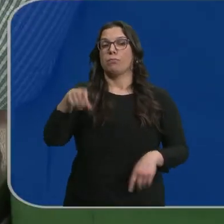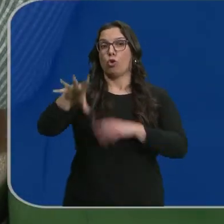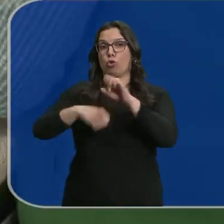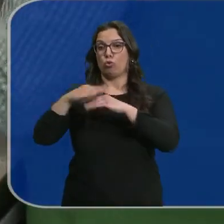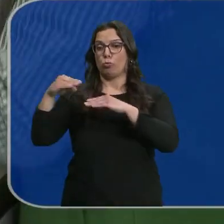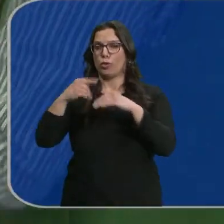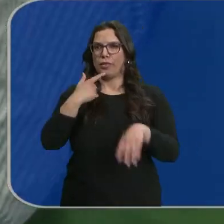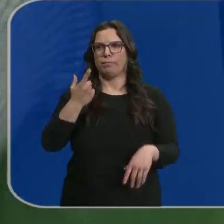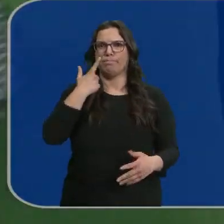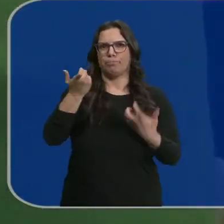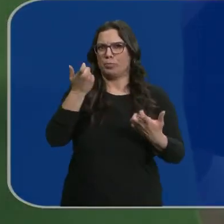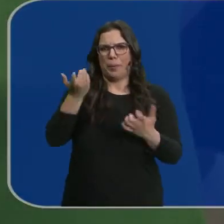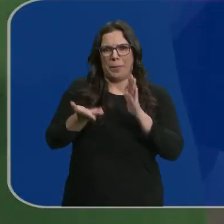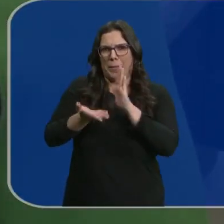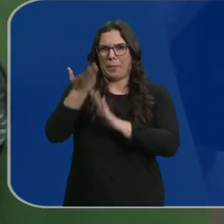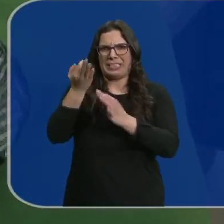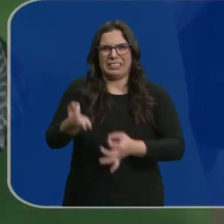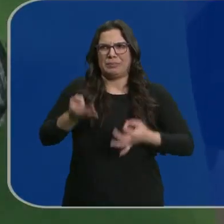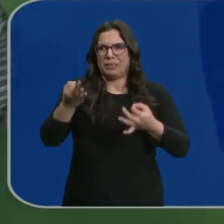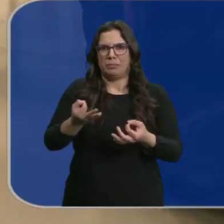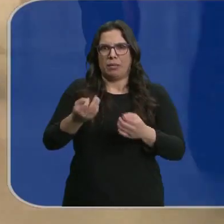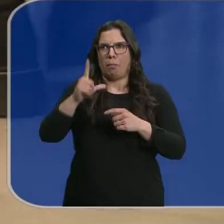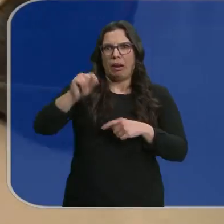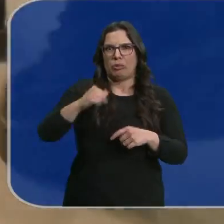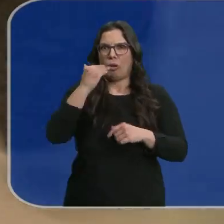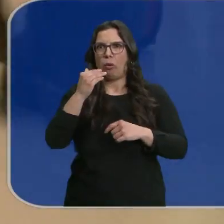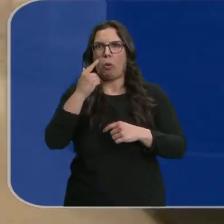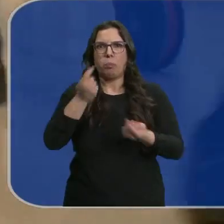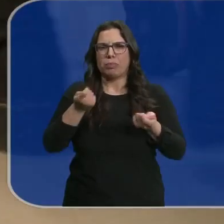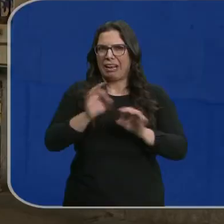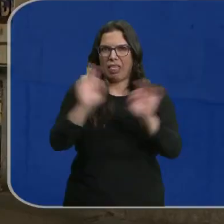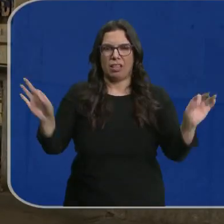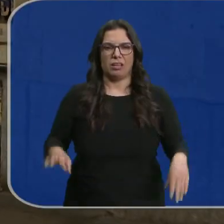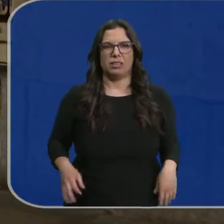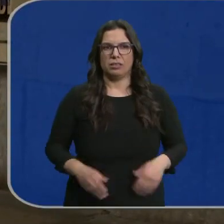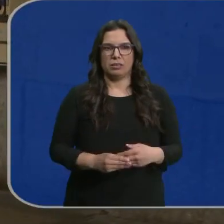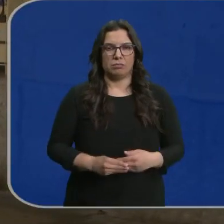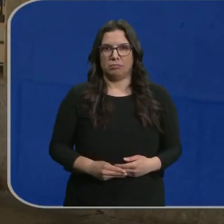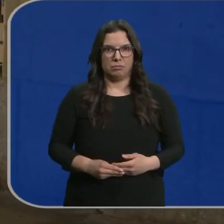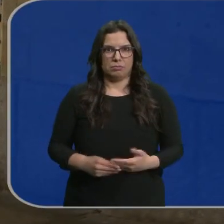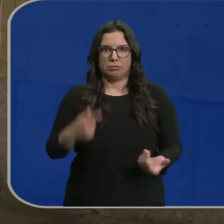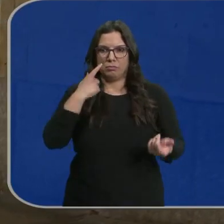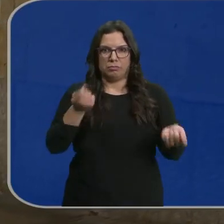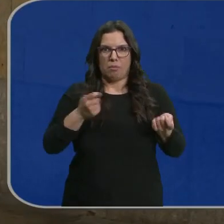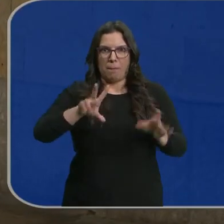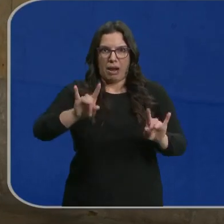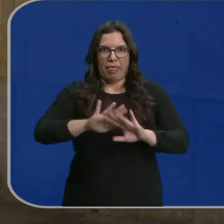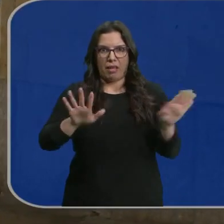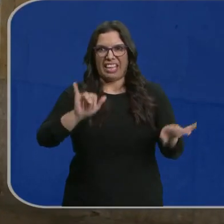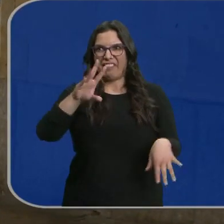en que él no ha dejado de notar en ningún momento el encarecimiento del coste. No ha subido para nada, yo creo, pero bueno,